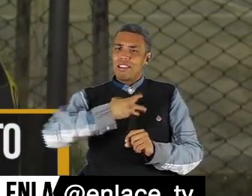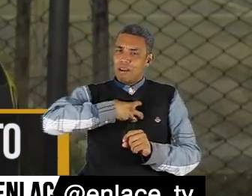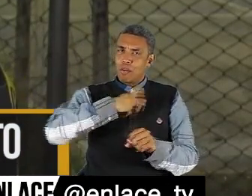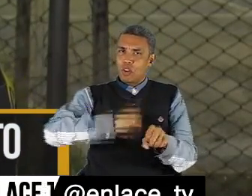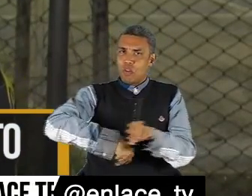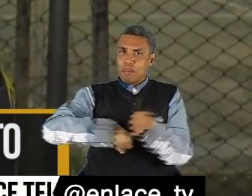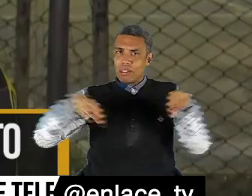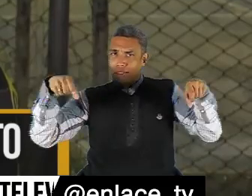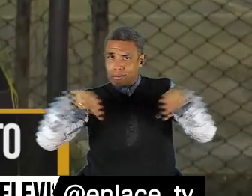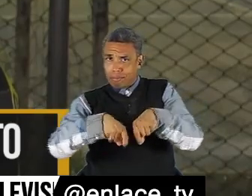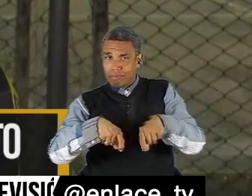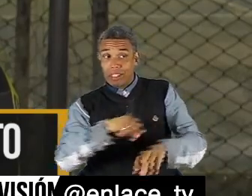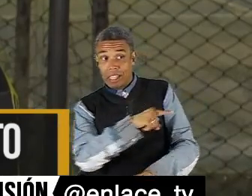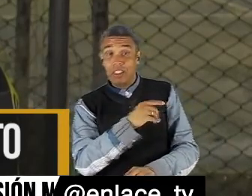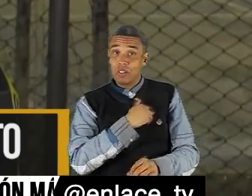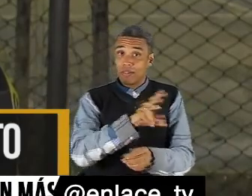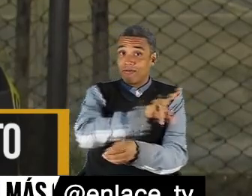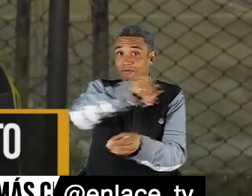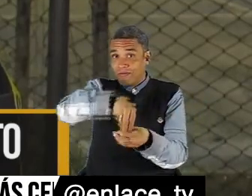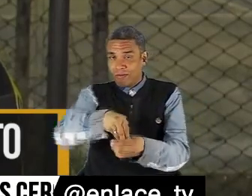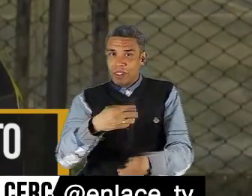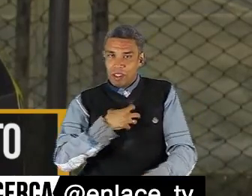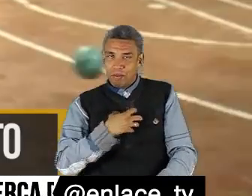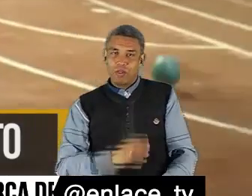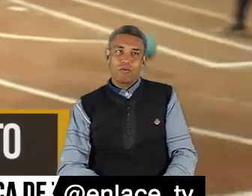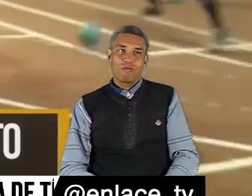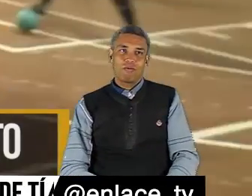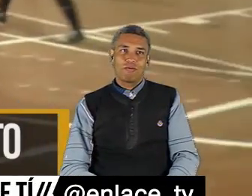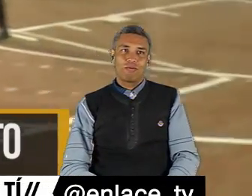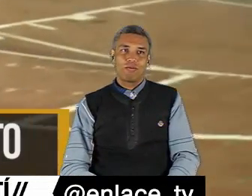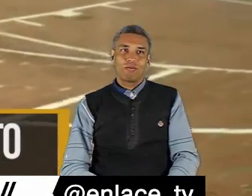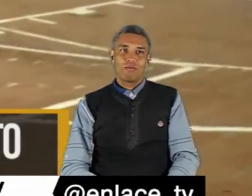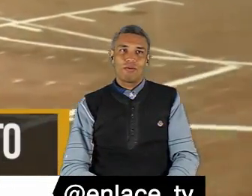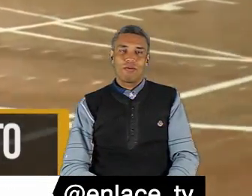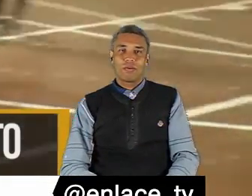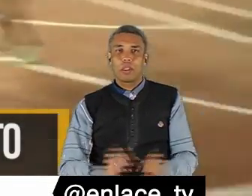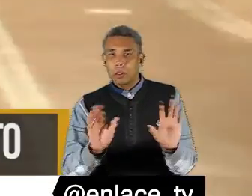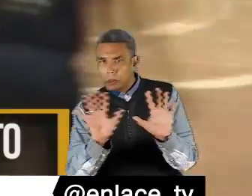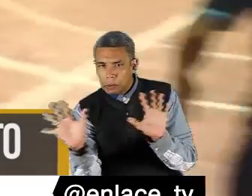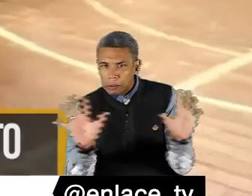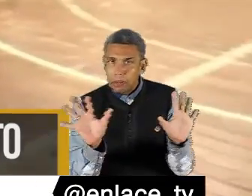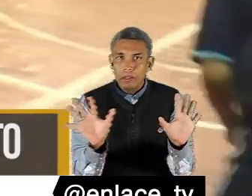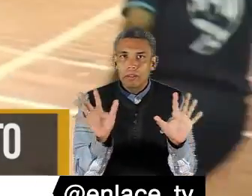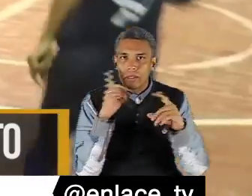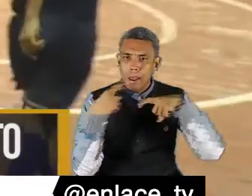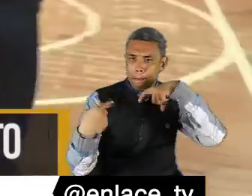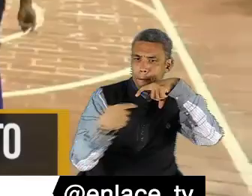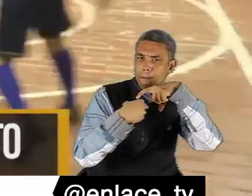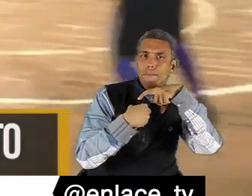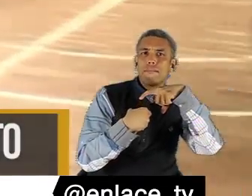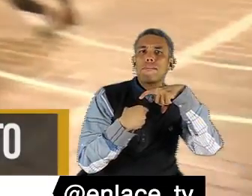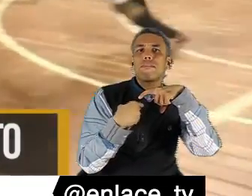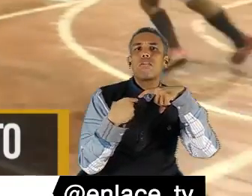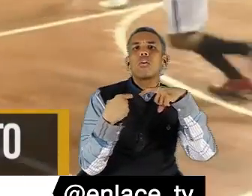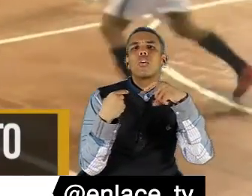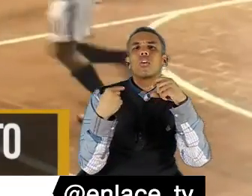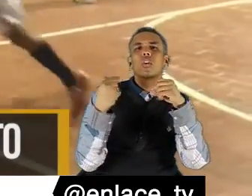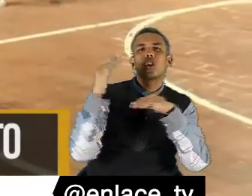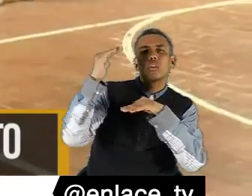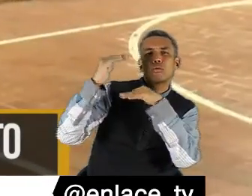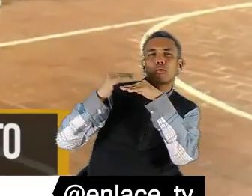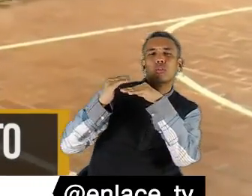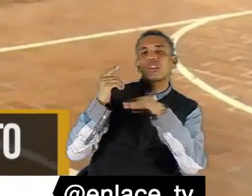y están participando en el torneo allá en el corregimiento del Llanito. De otra parte, la valla menos vencida la ostenta Samuel Pereira del representativo